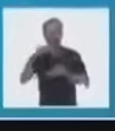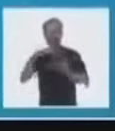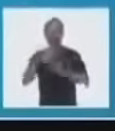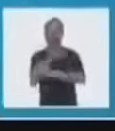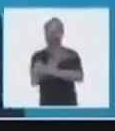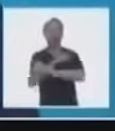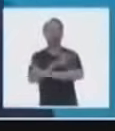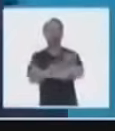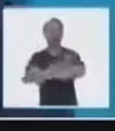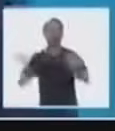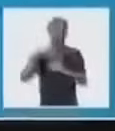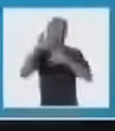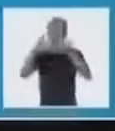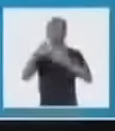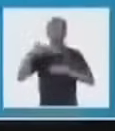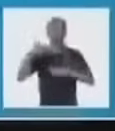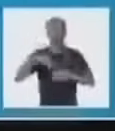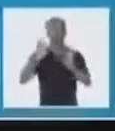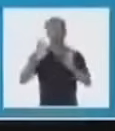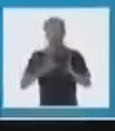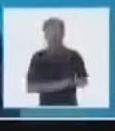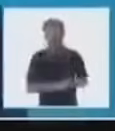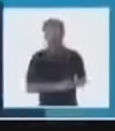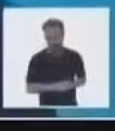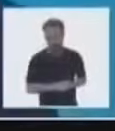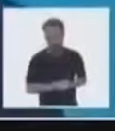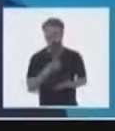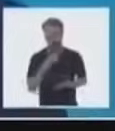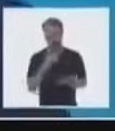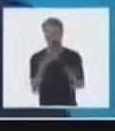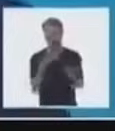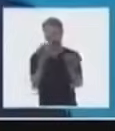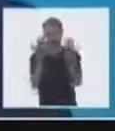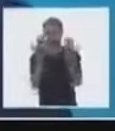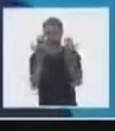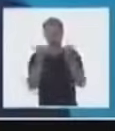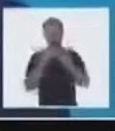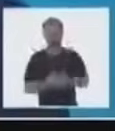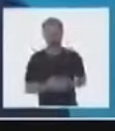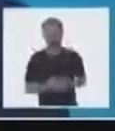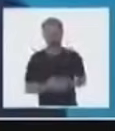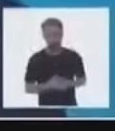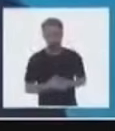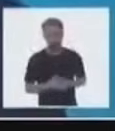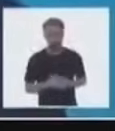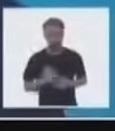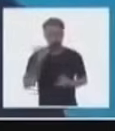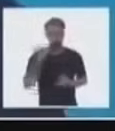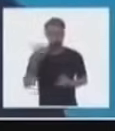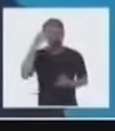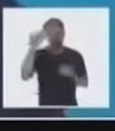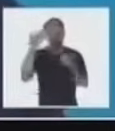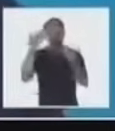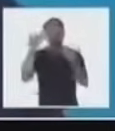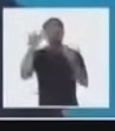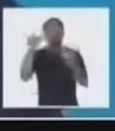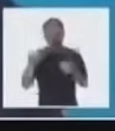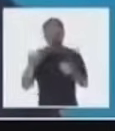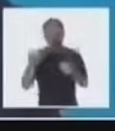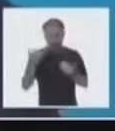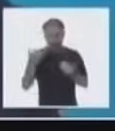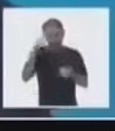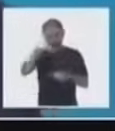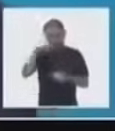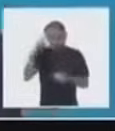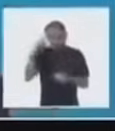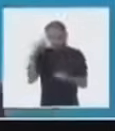Diputados. En el caso de que toque votar con la nueva composición, ¿apoyaría esa iniciativa que es enviada por Sergio Massa como el presupuesto nacional para el